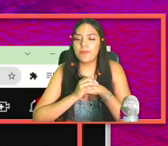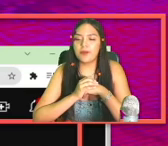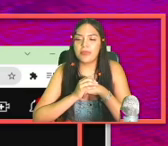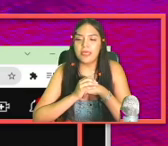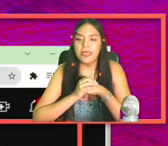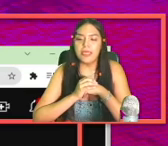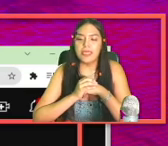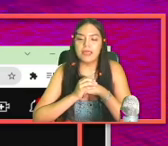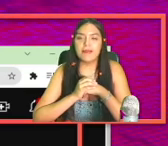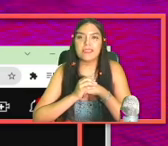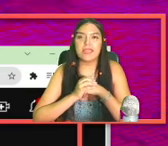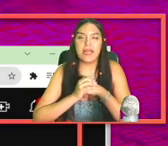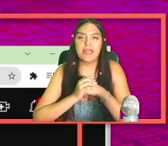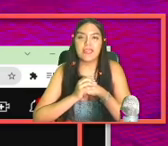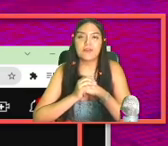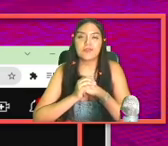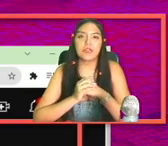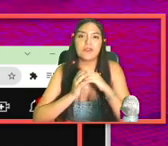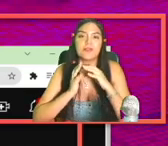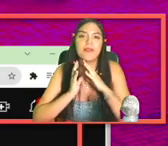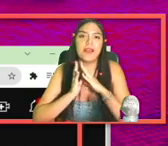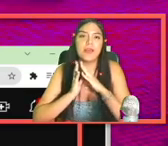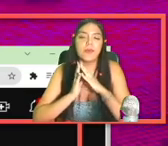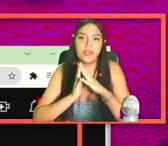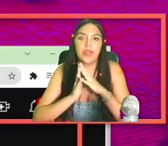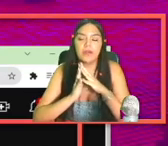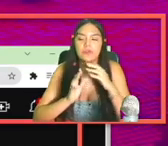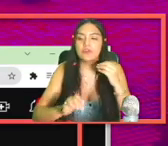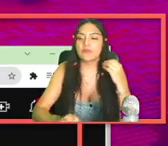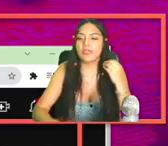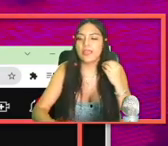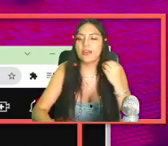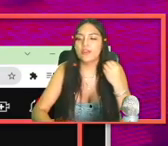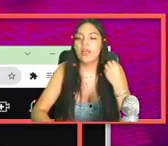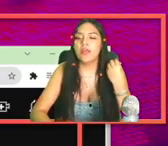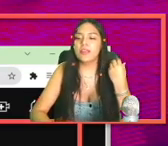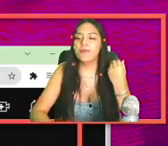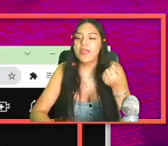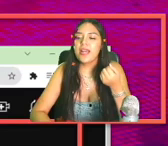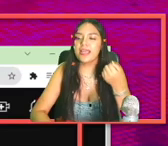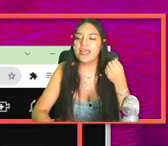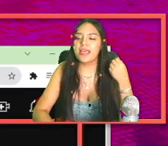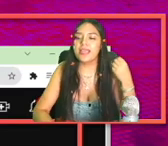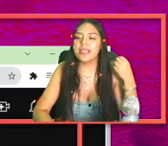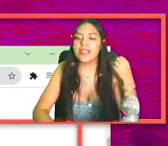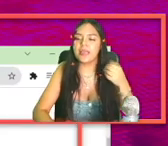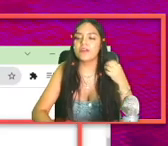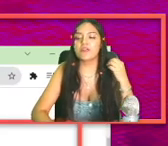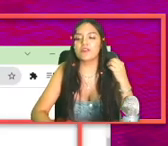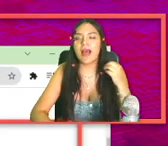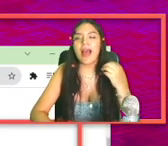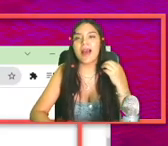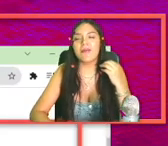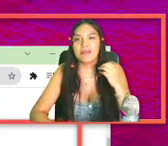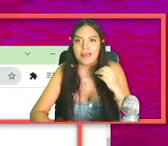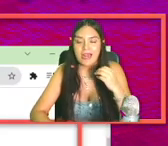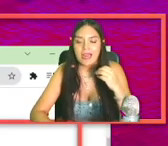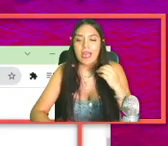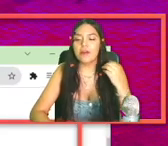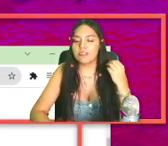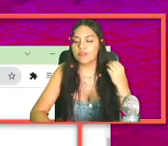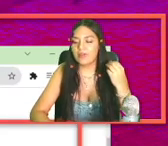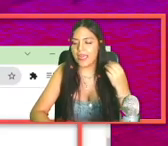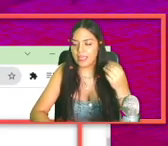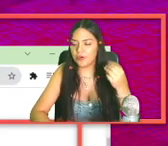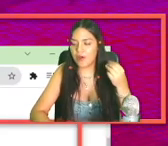está por venir y que va a ser grande incluso que nos va a dar el poder a nosotros los mexicanos de poder elegir quien nos va a brindar